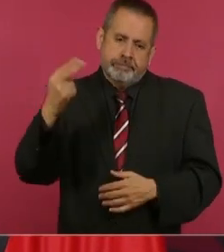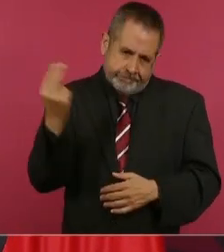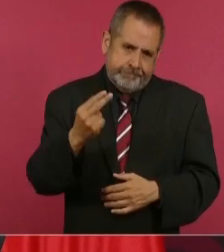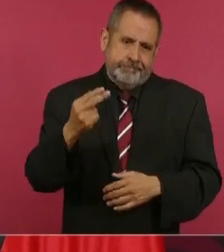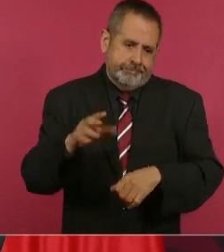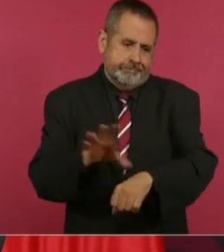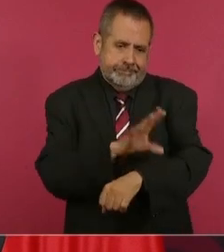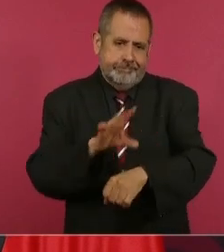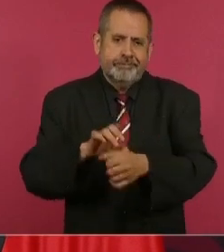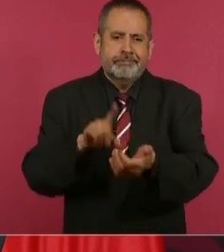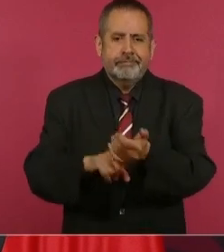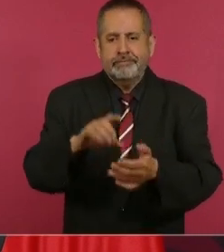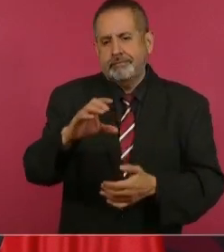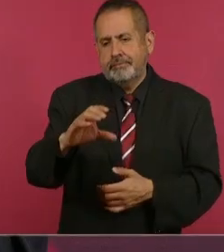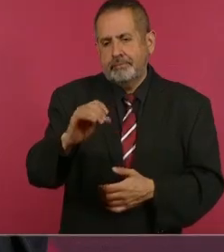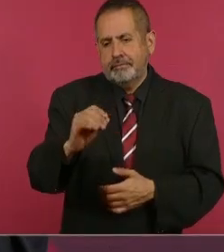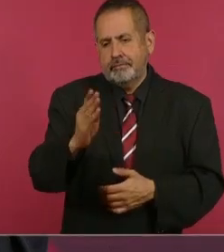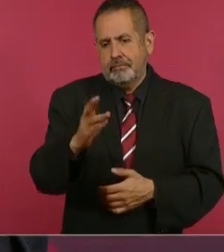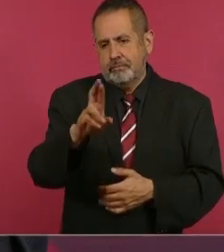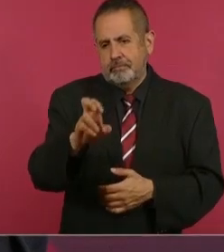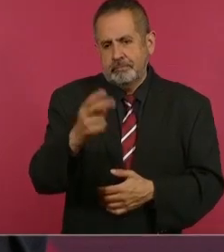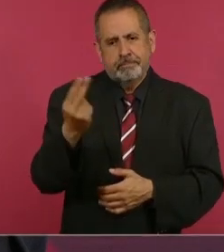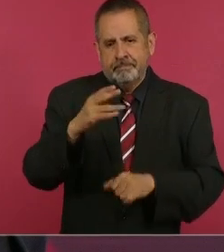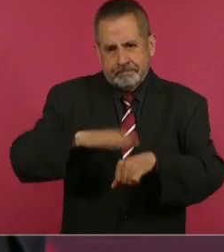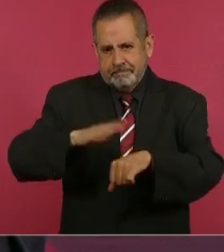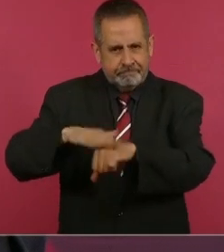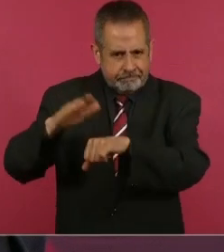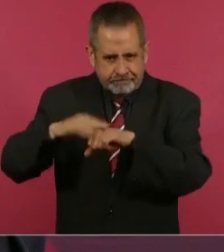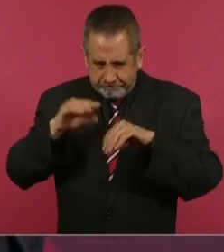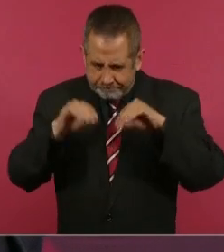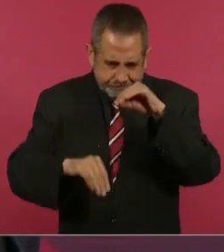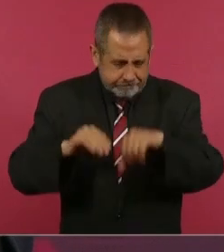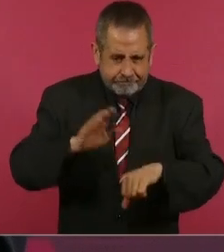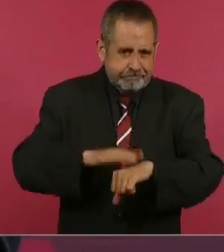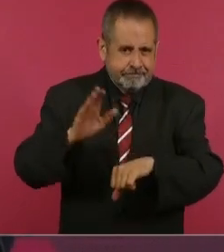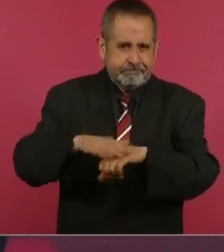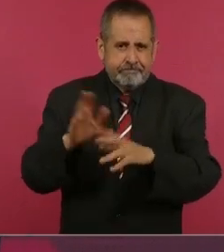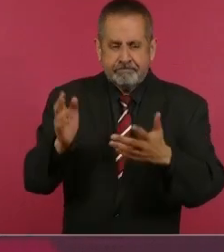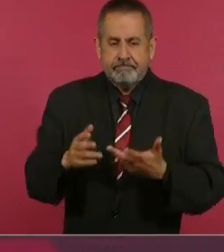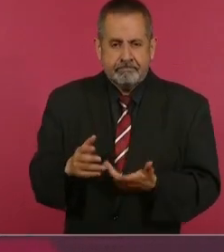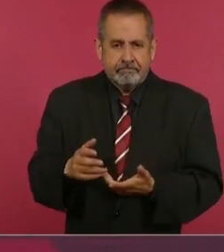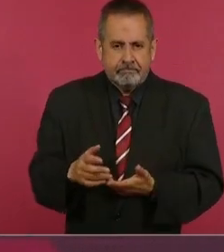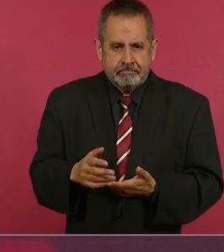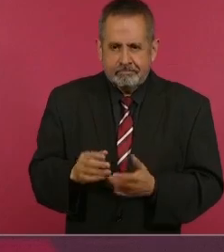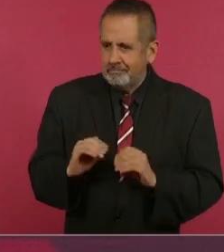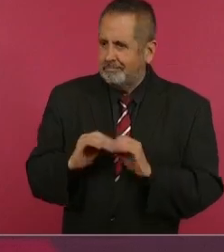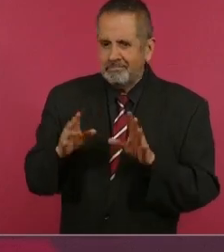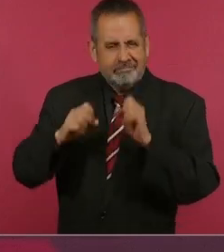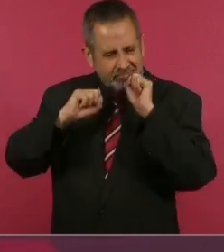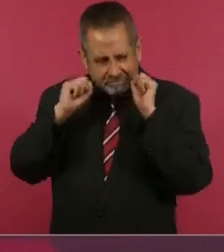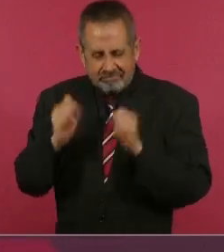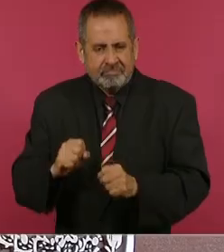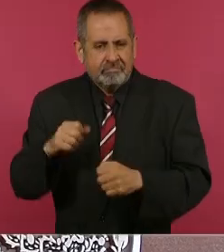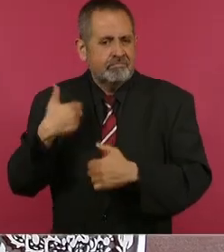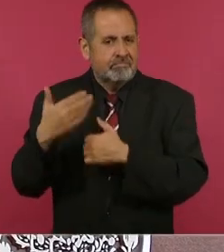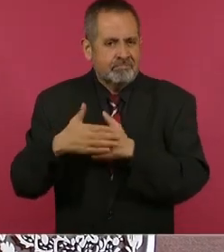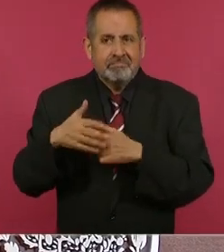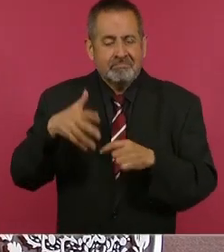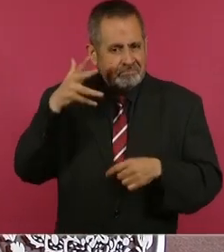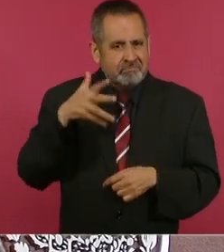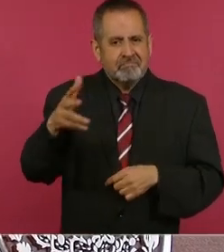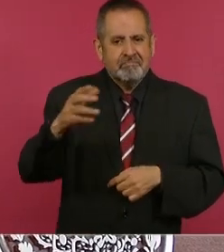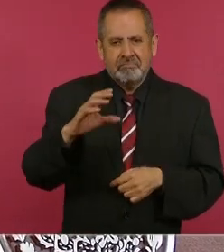cobre, mucho más. Es una demanda garantizada a